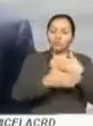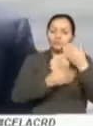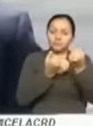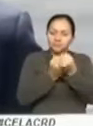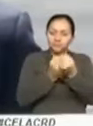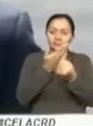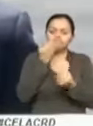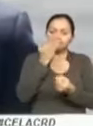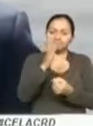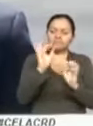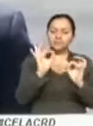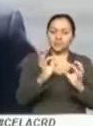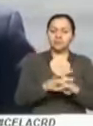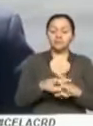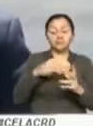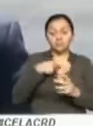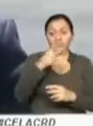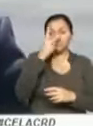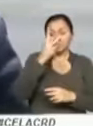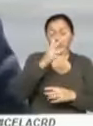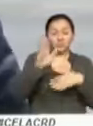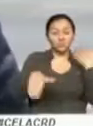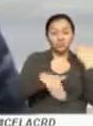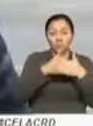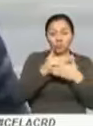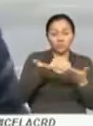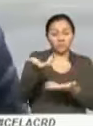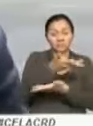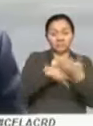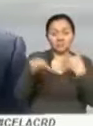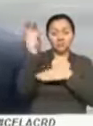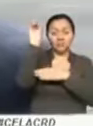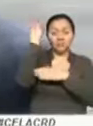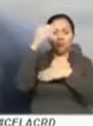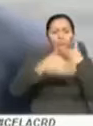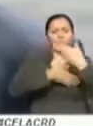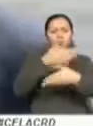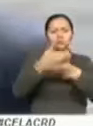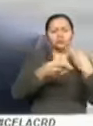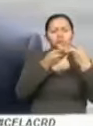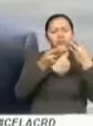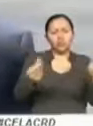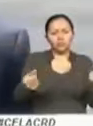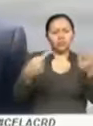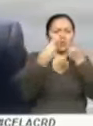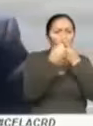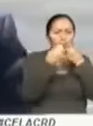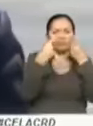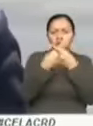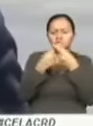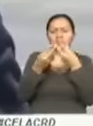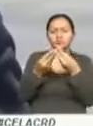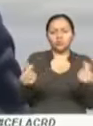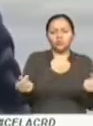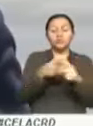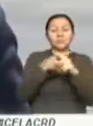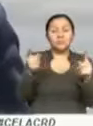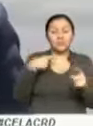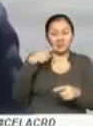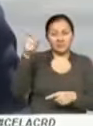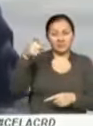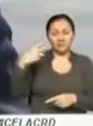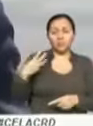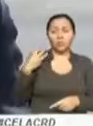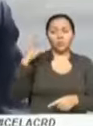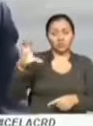vimos que estos foros eran tremendamente útiles para procesar nuestros conflictos, nuestras diferencias, que no era necesario viajar a Washington,